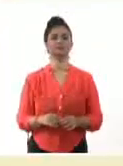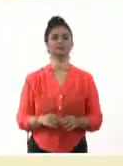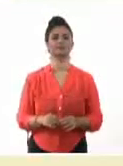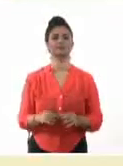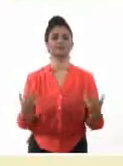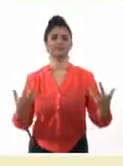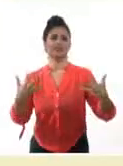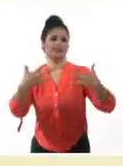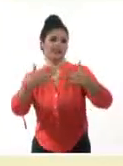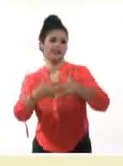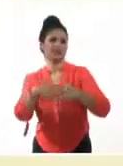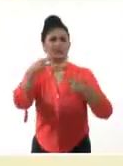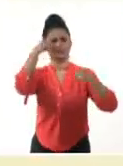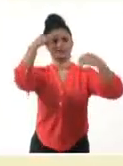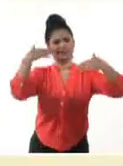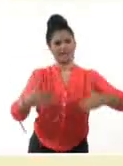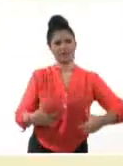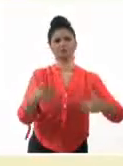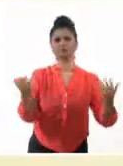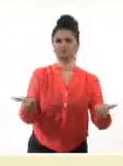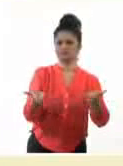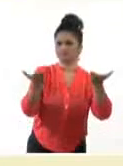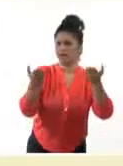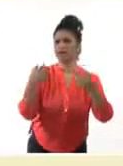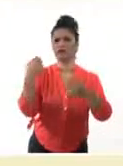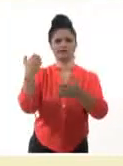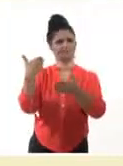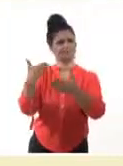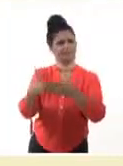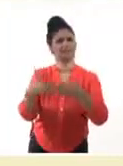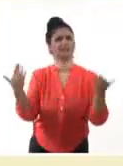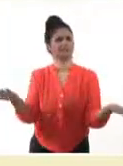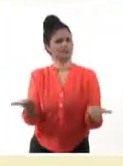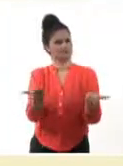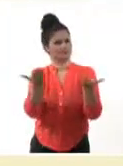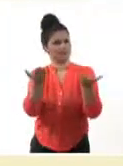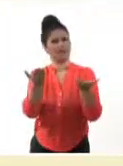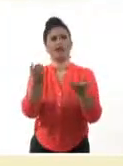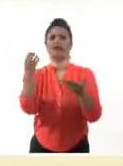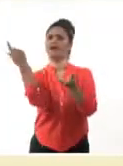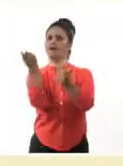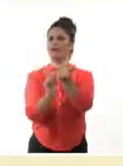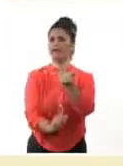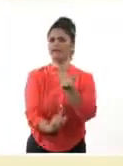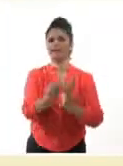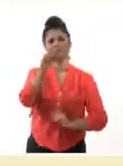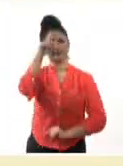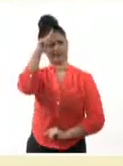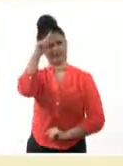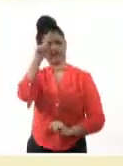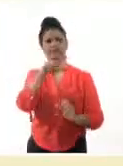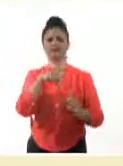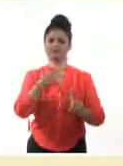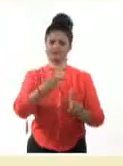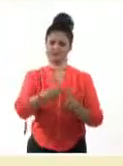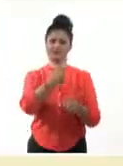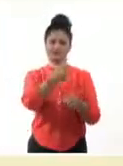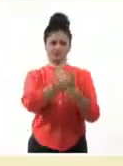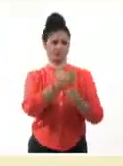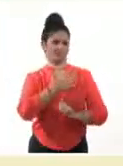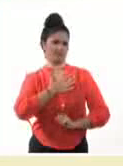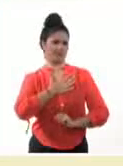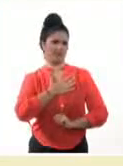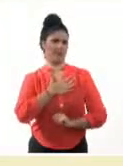de la salud, con el tema de la industria, o sea, hay sectores clave, la energía, donde se está trabajando en